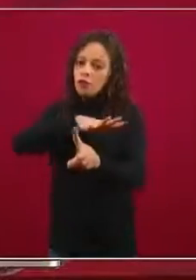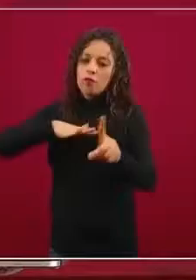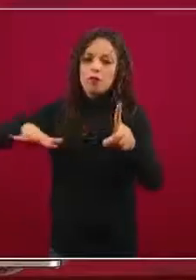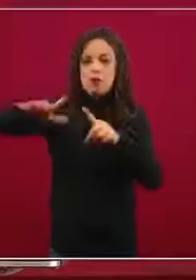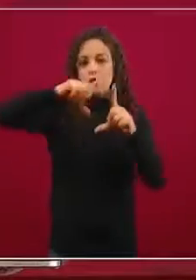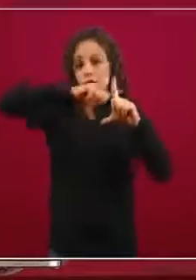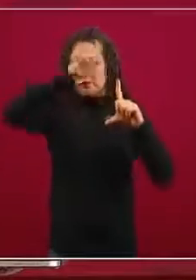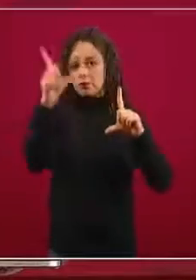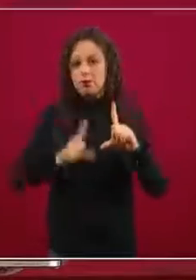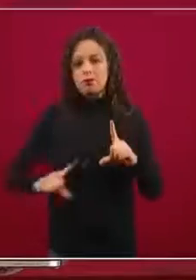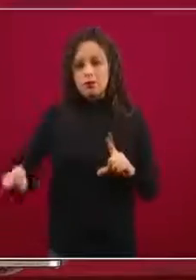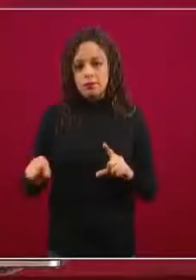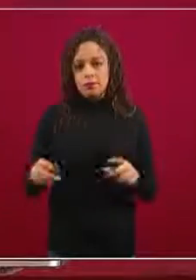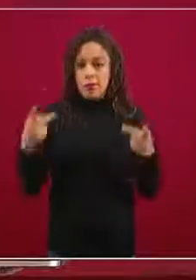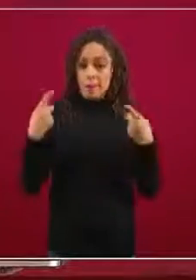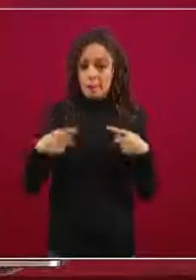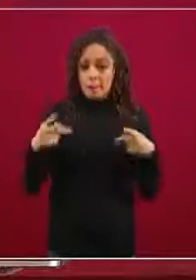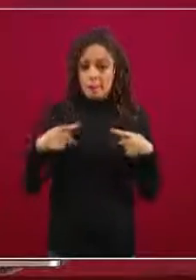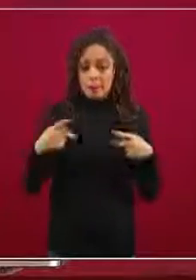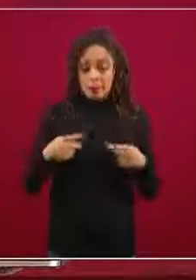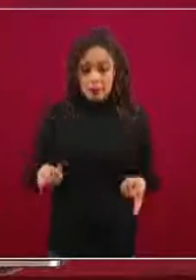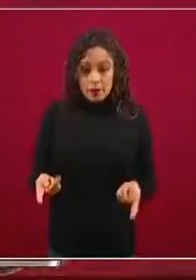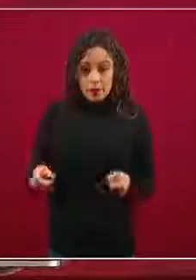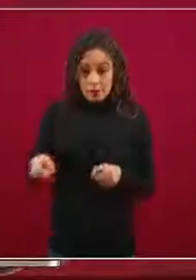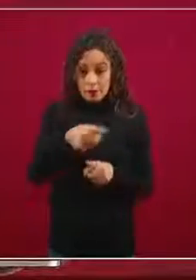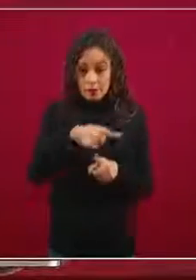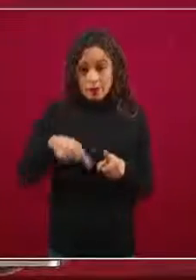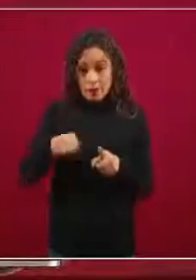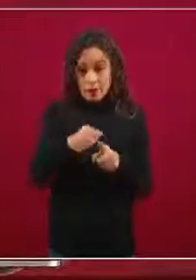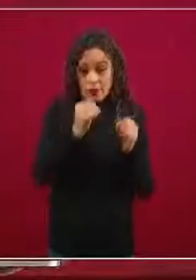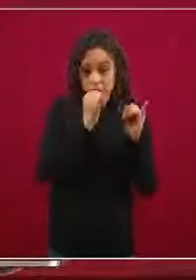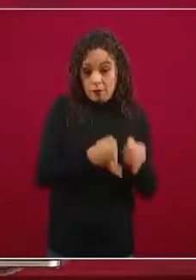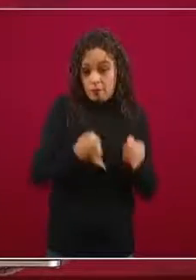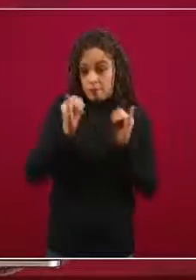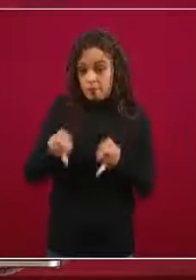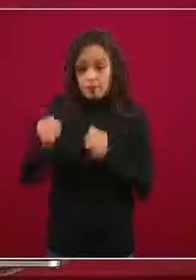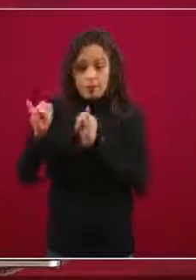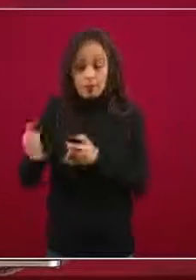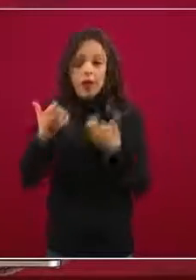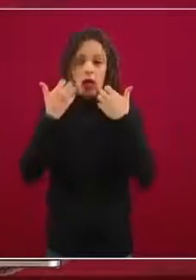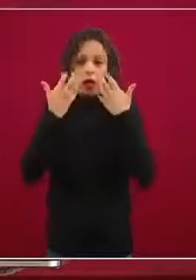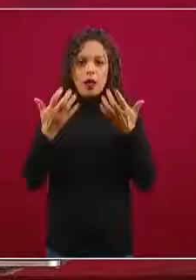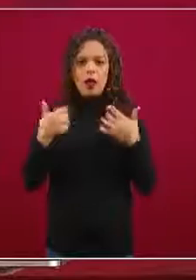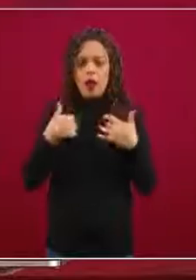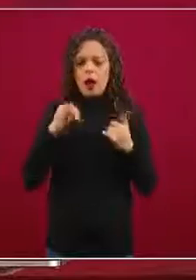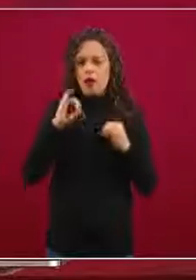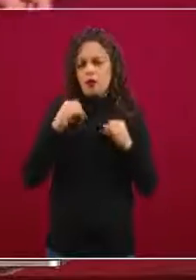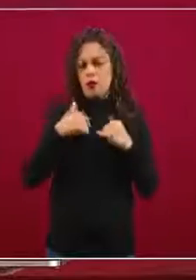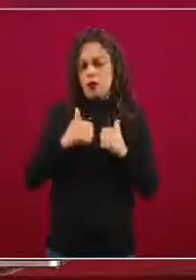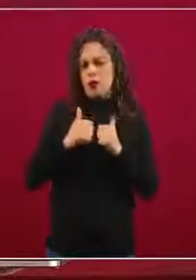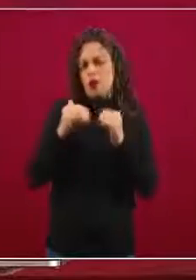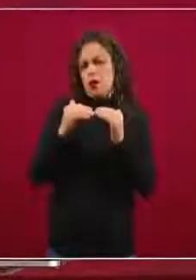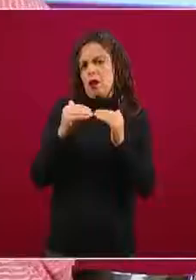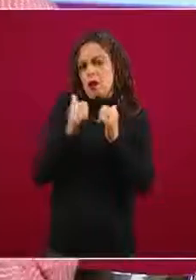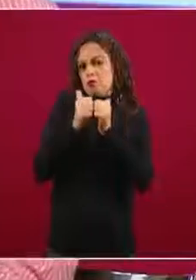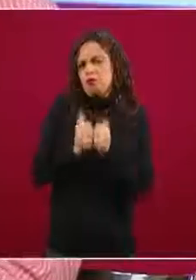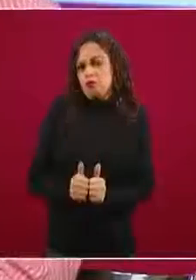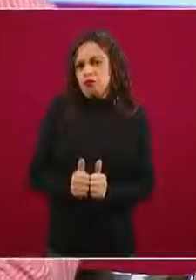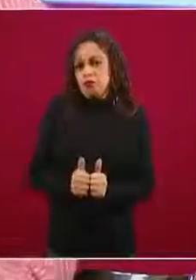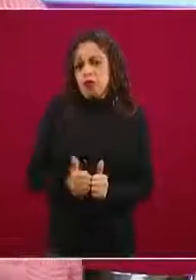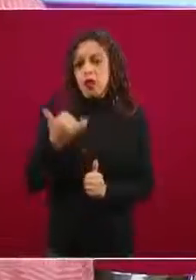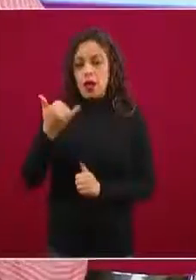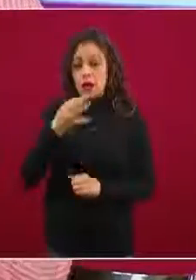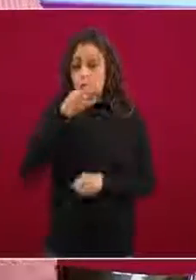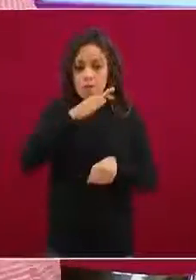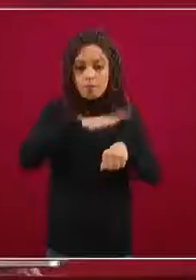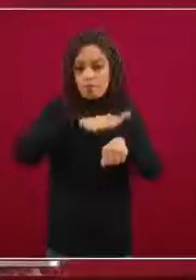mexicana, de las personas que en lo individual deciden quedarse en casa, de las personas que comunican a sus amigos y